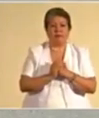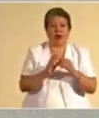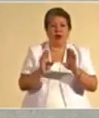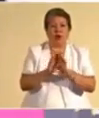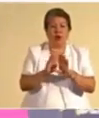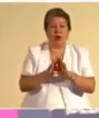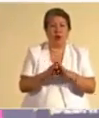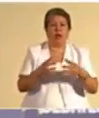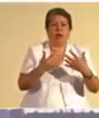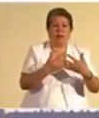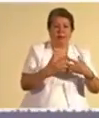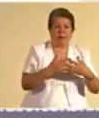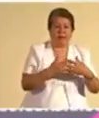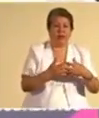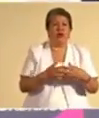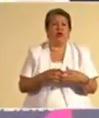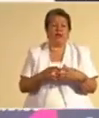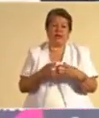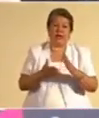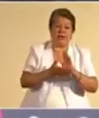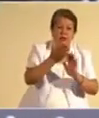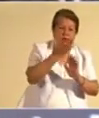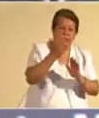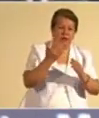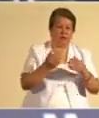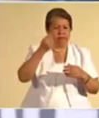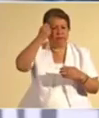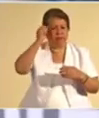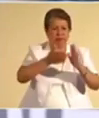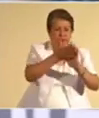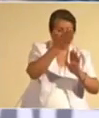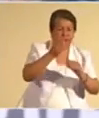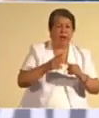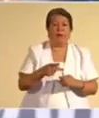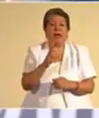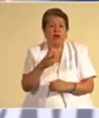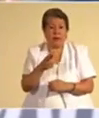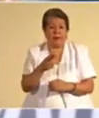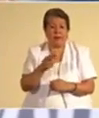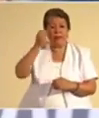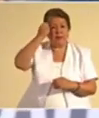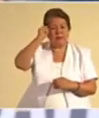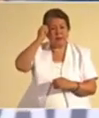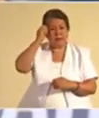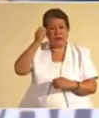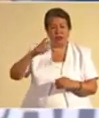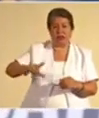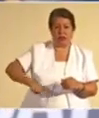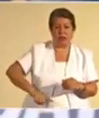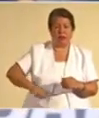como empresario de la industria de la construcción, pero también en el servicio público,